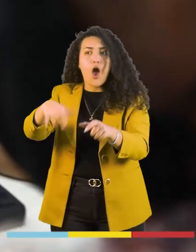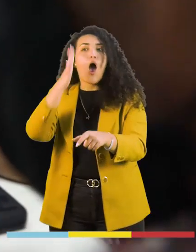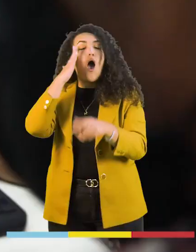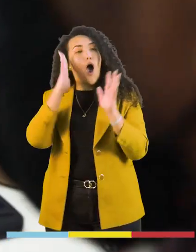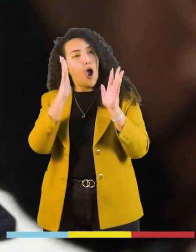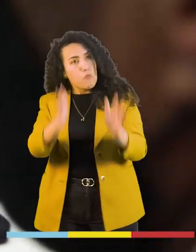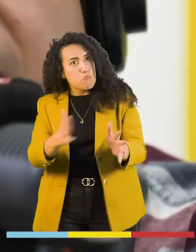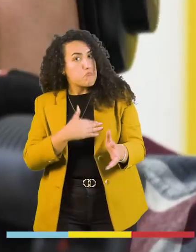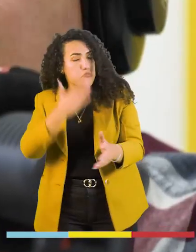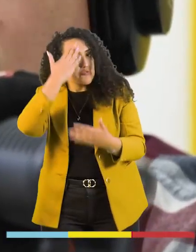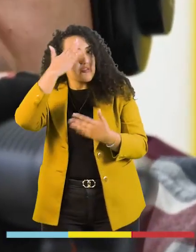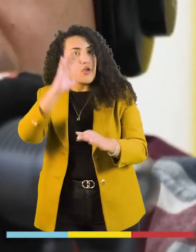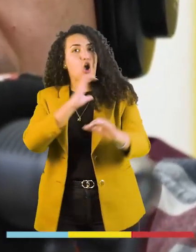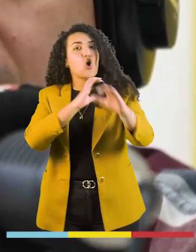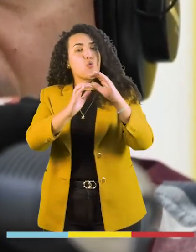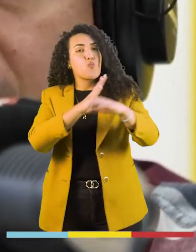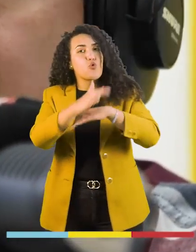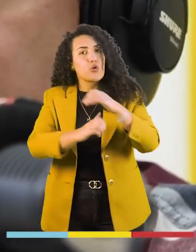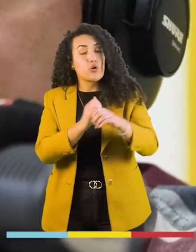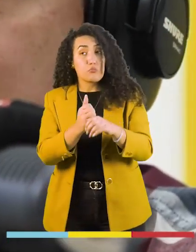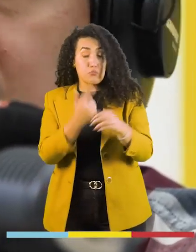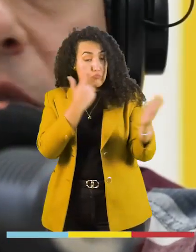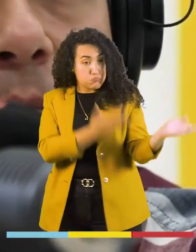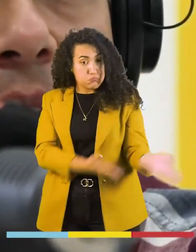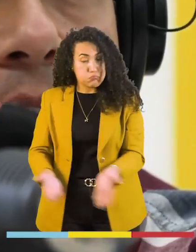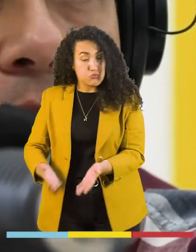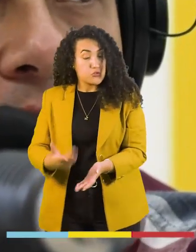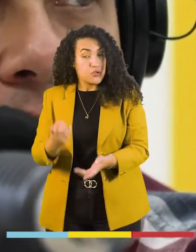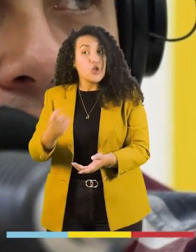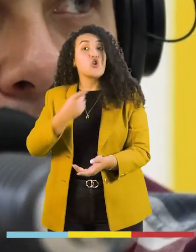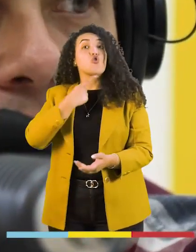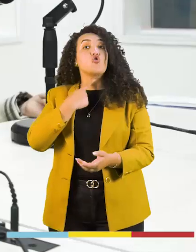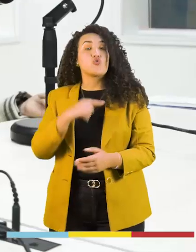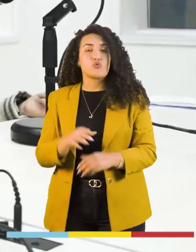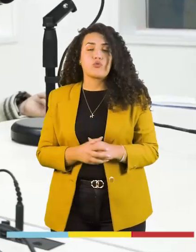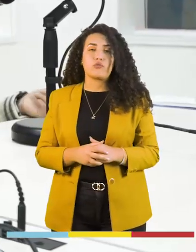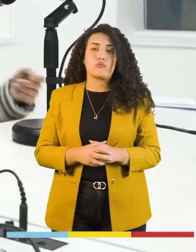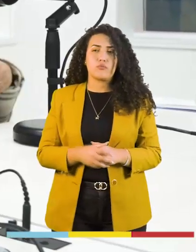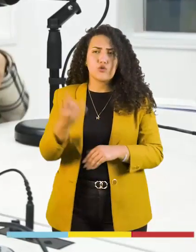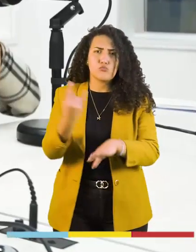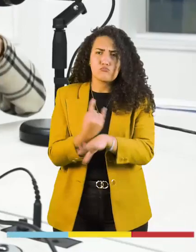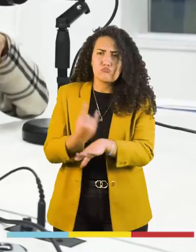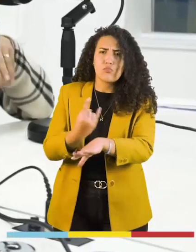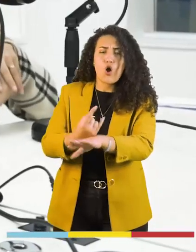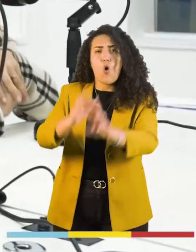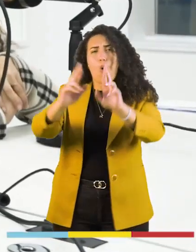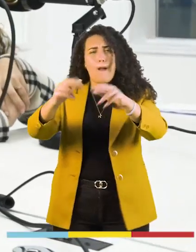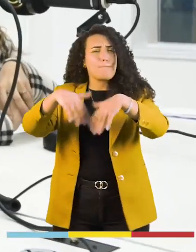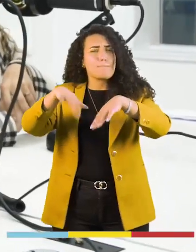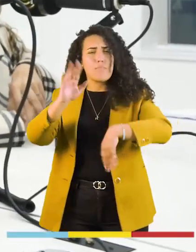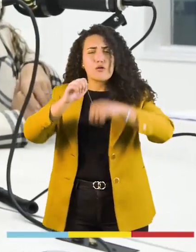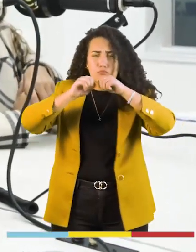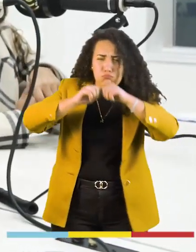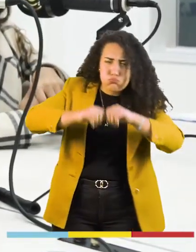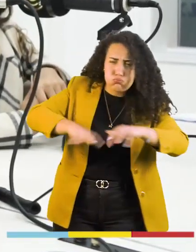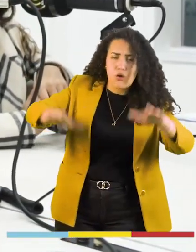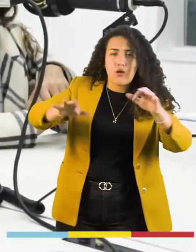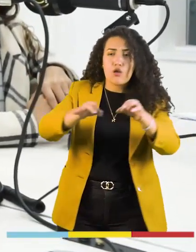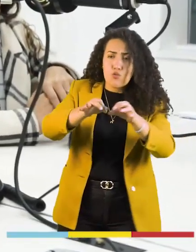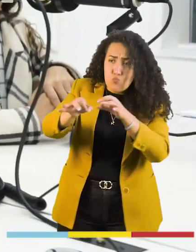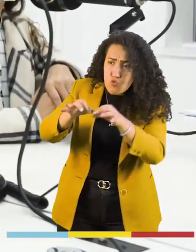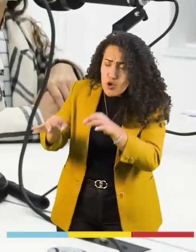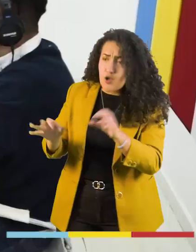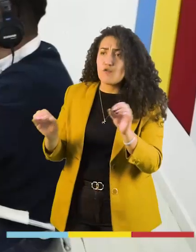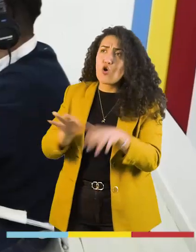bien y que están haciendo uso de esto. Entonces la idea es cada vez llevar más a la emisora, a los pueblos, a las escuelas,